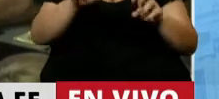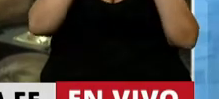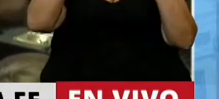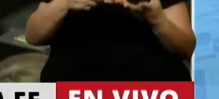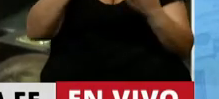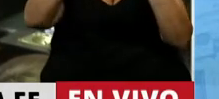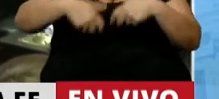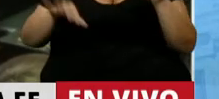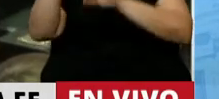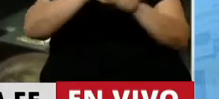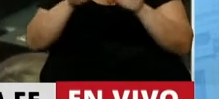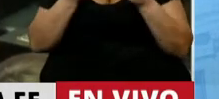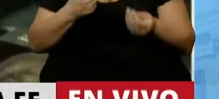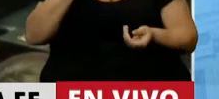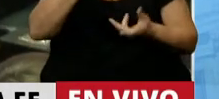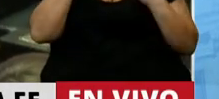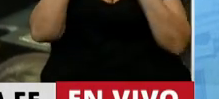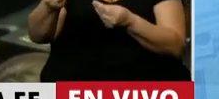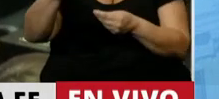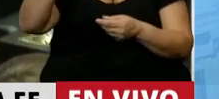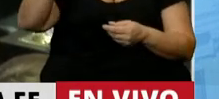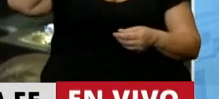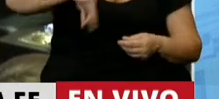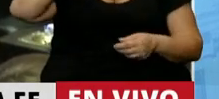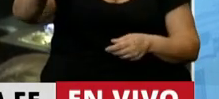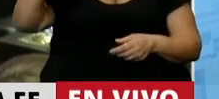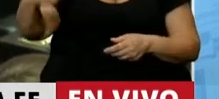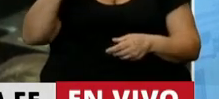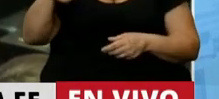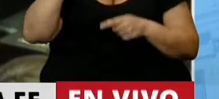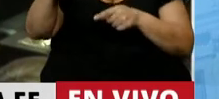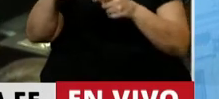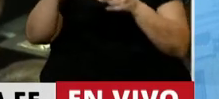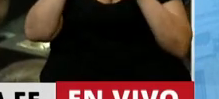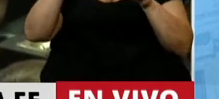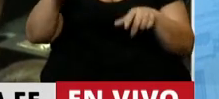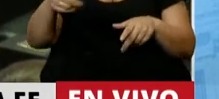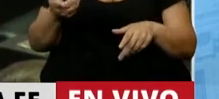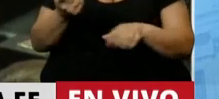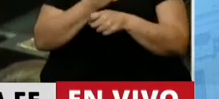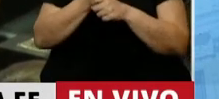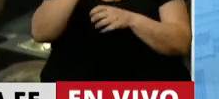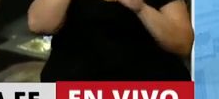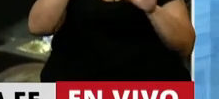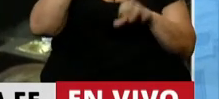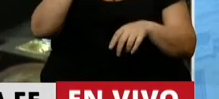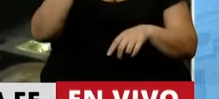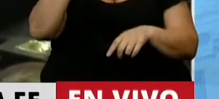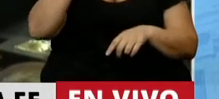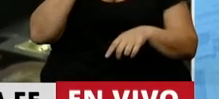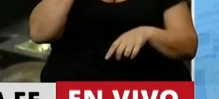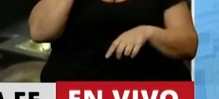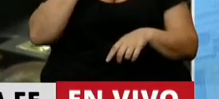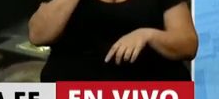mejor proyecto, porque queremos defender el poder adquisitivo de los jubilados, que es lo que está en juego, que no hay que perder la memoria y tener